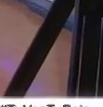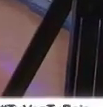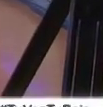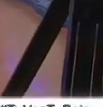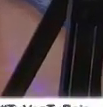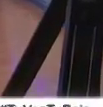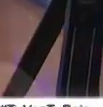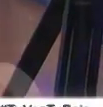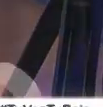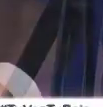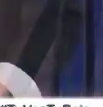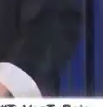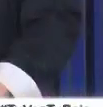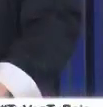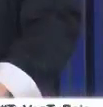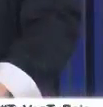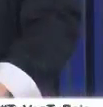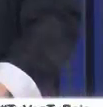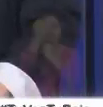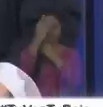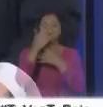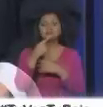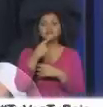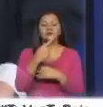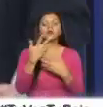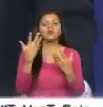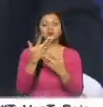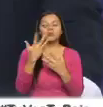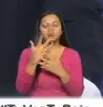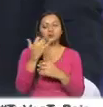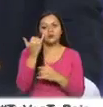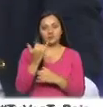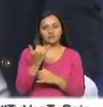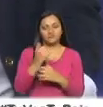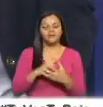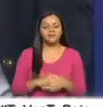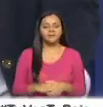Muchas gracias por su amable sintonía a través de la señal de Tele Ciudadana.